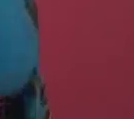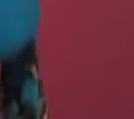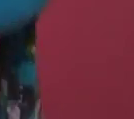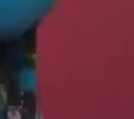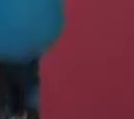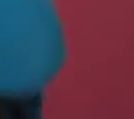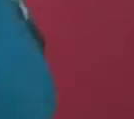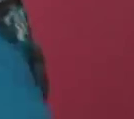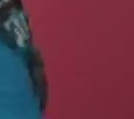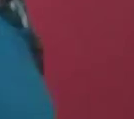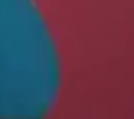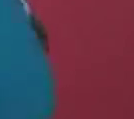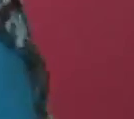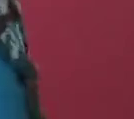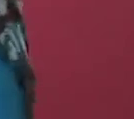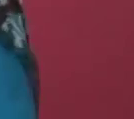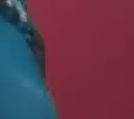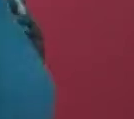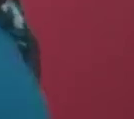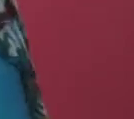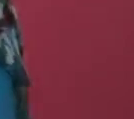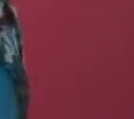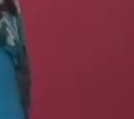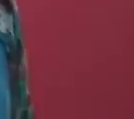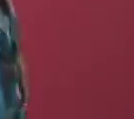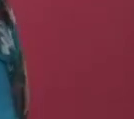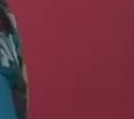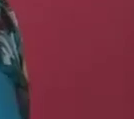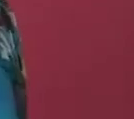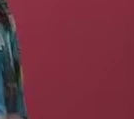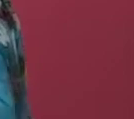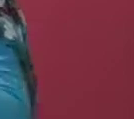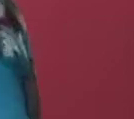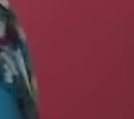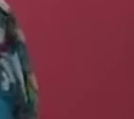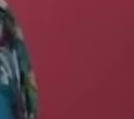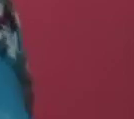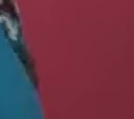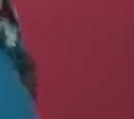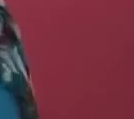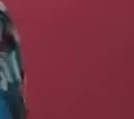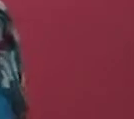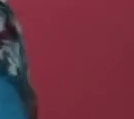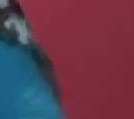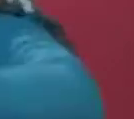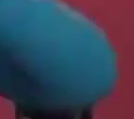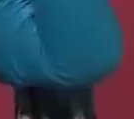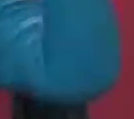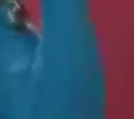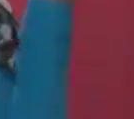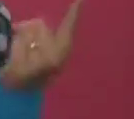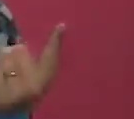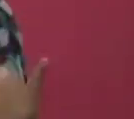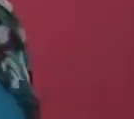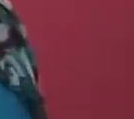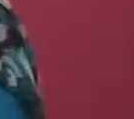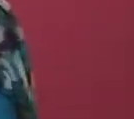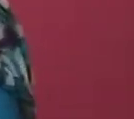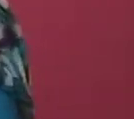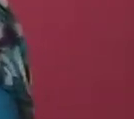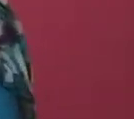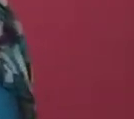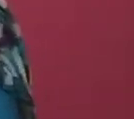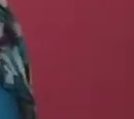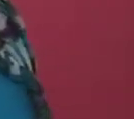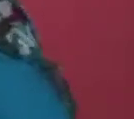dinero. No, se habla de la ofrenda misionera, y hemos visto a través de estos canales lo que se hace, trabajos en Haití.